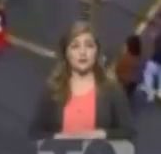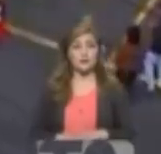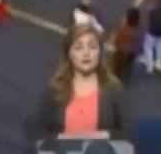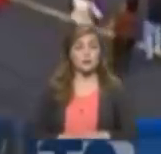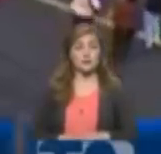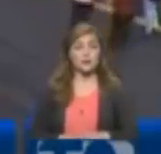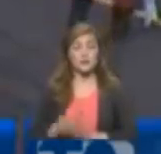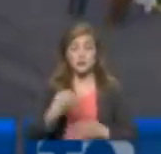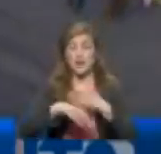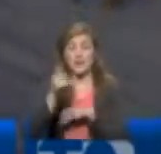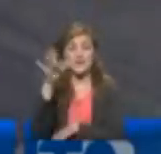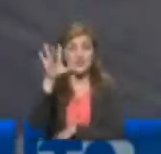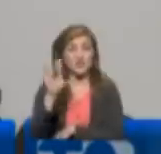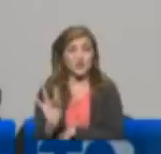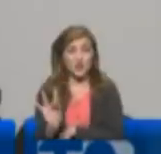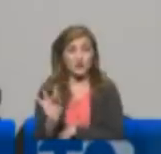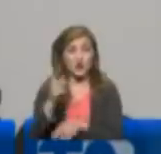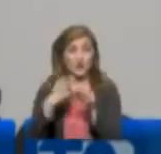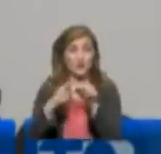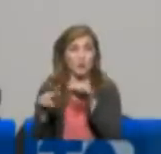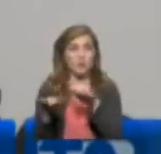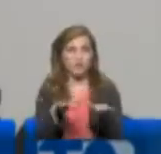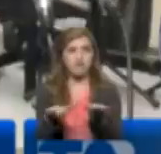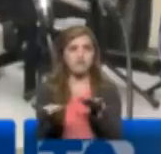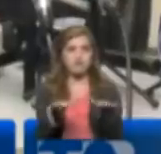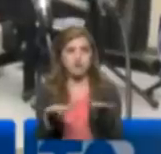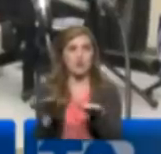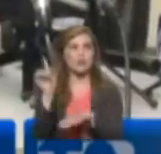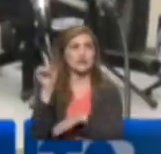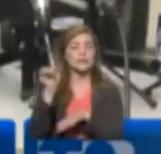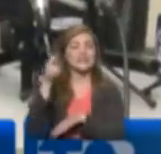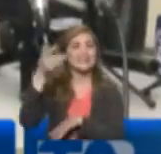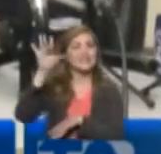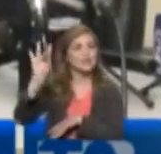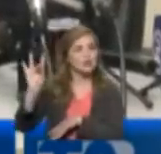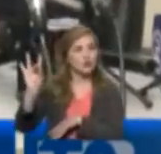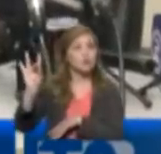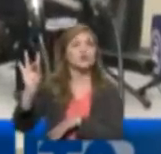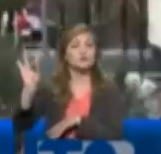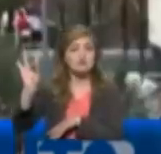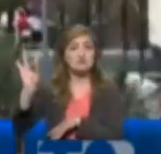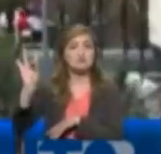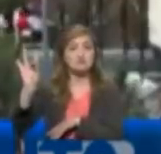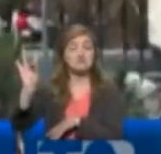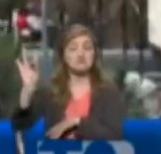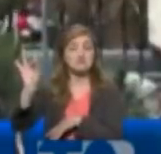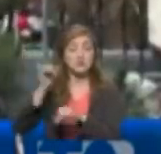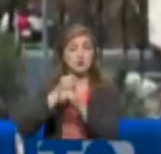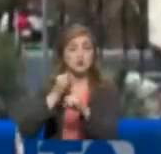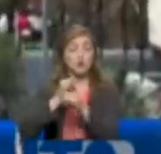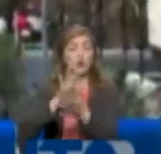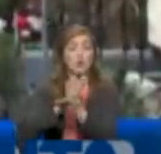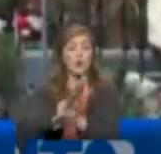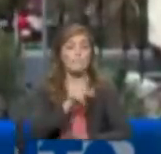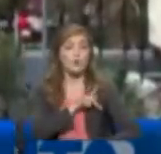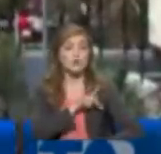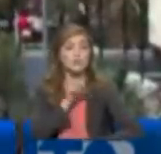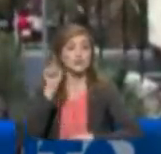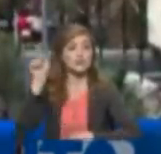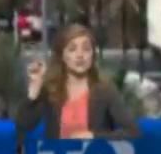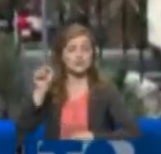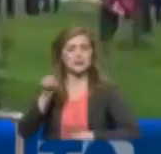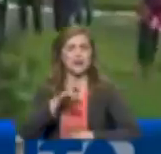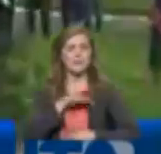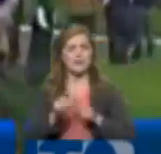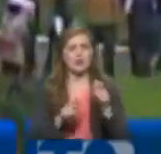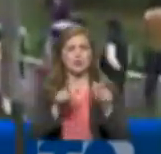18 sismos registró ayer en quito el instituto geofísico de la escuela politécnica nacional seis de ellos fueron sentidos por la